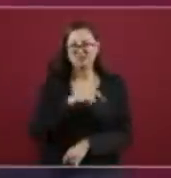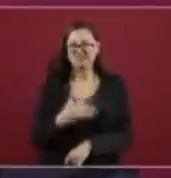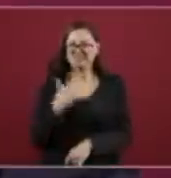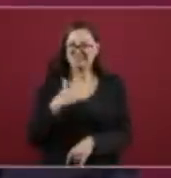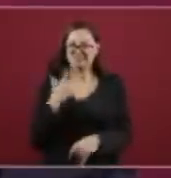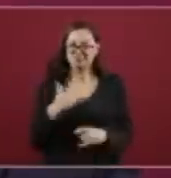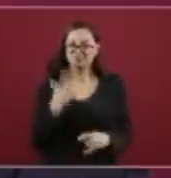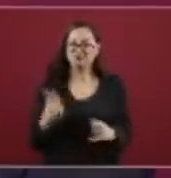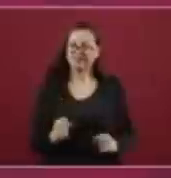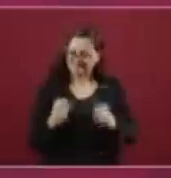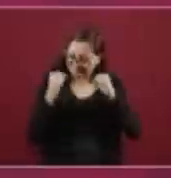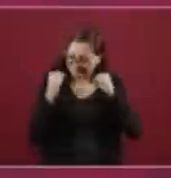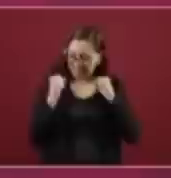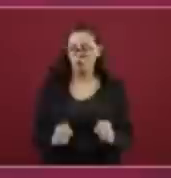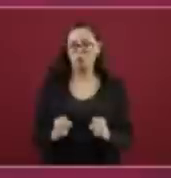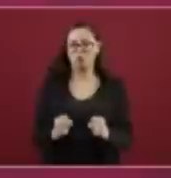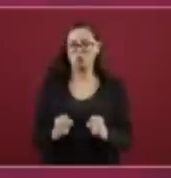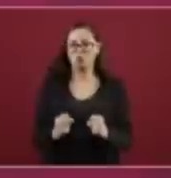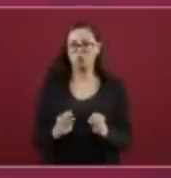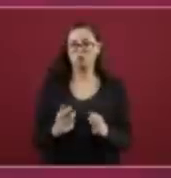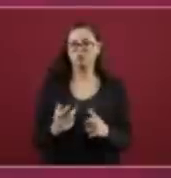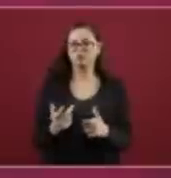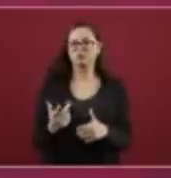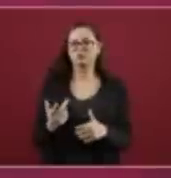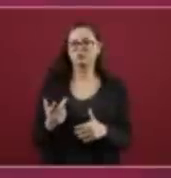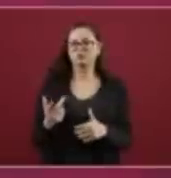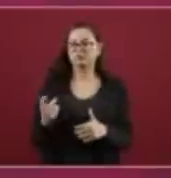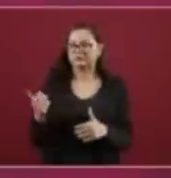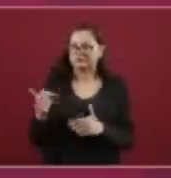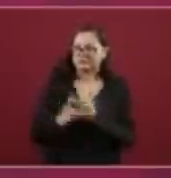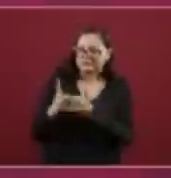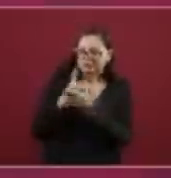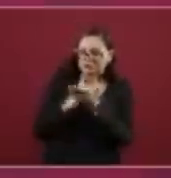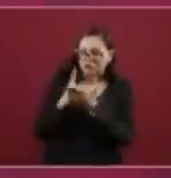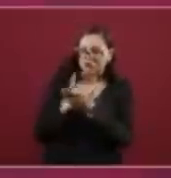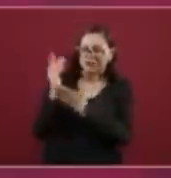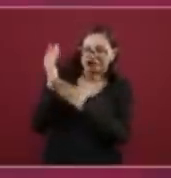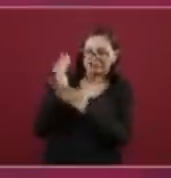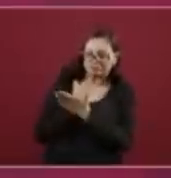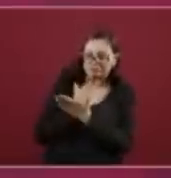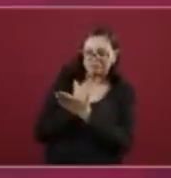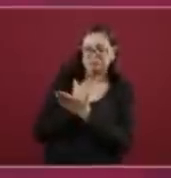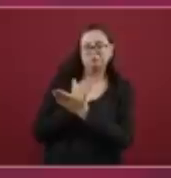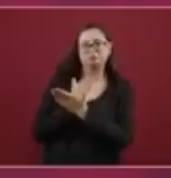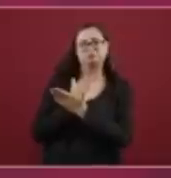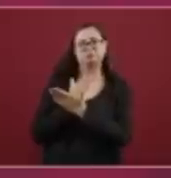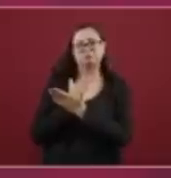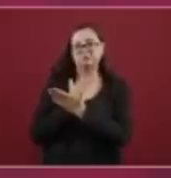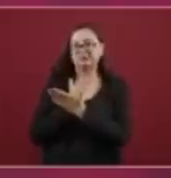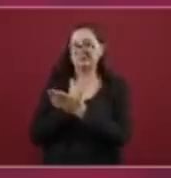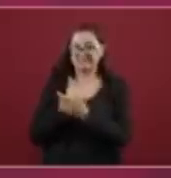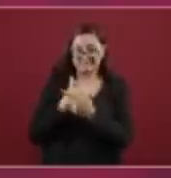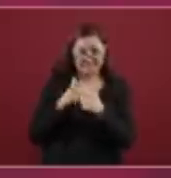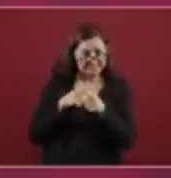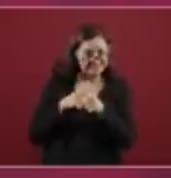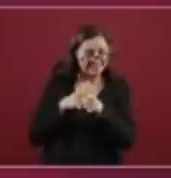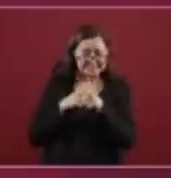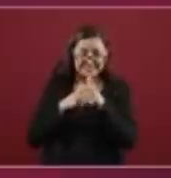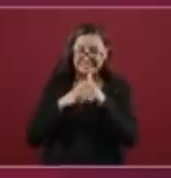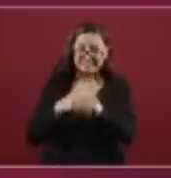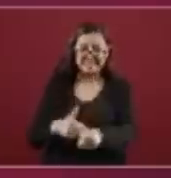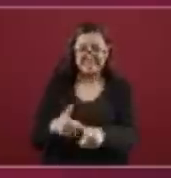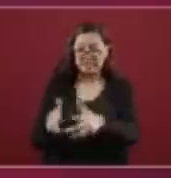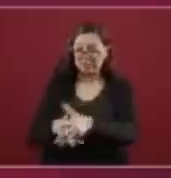que si no bajamos el consumo de la droga, si sigue aumentando el consumo de